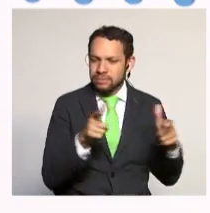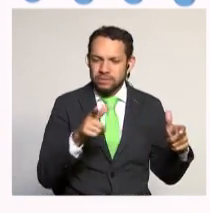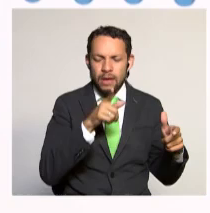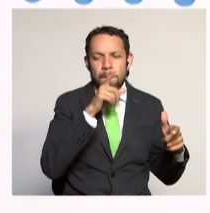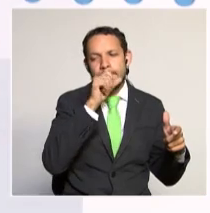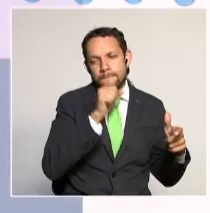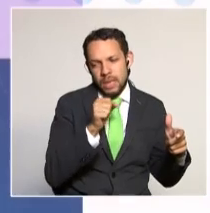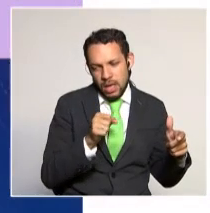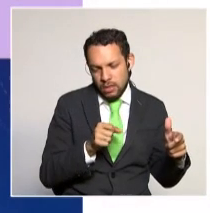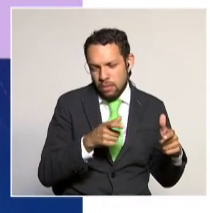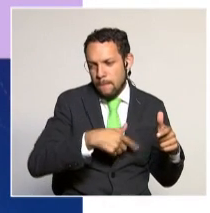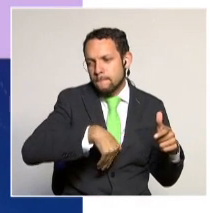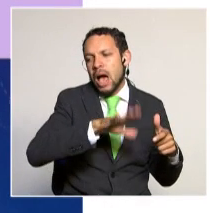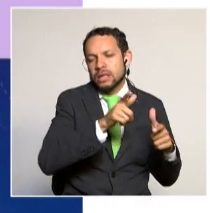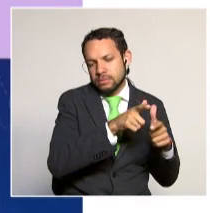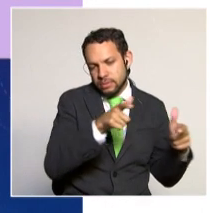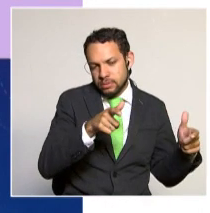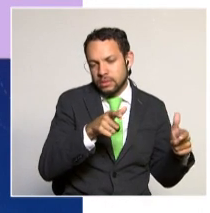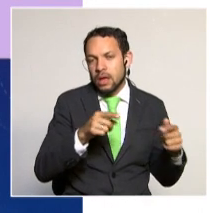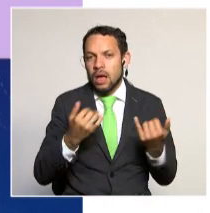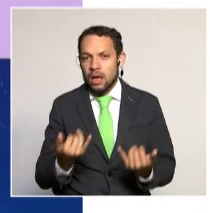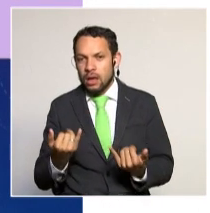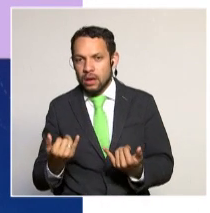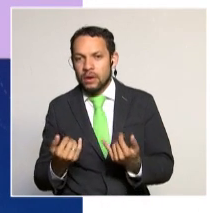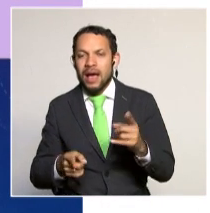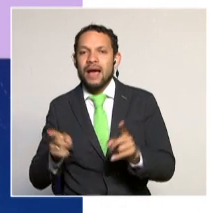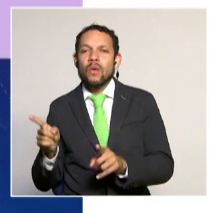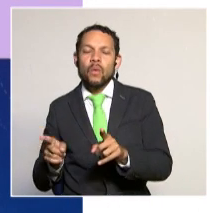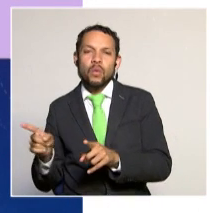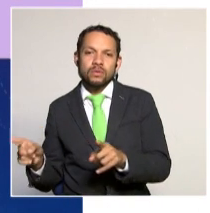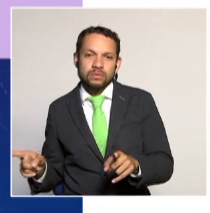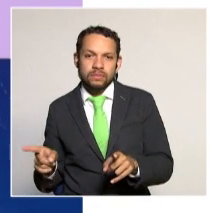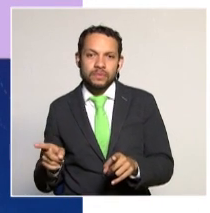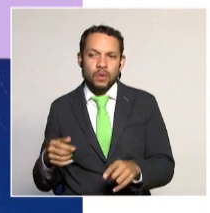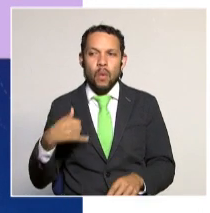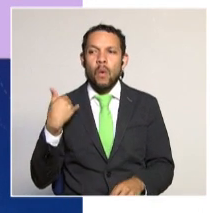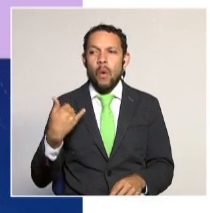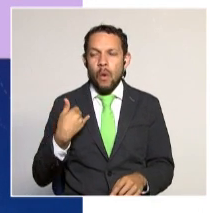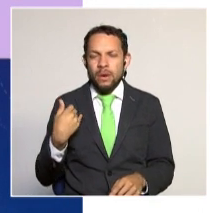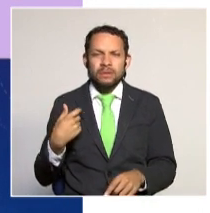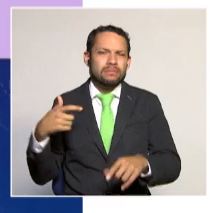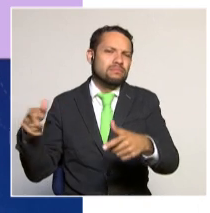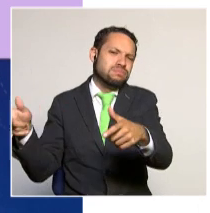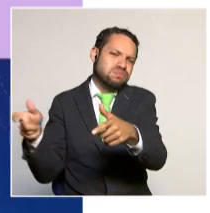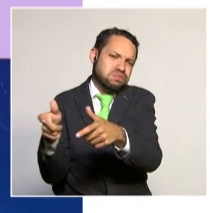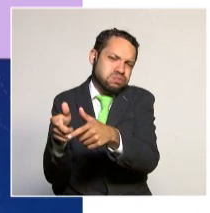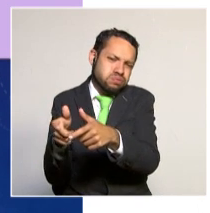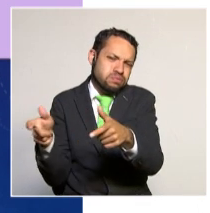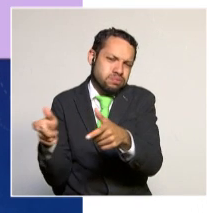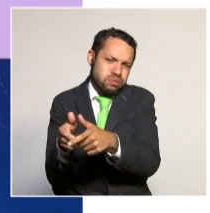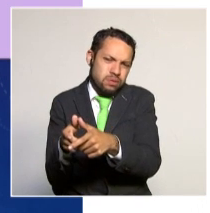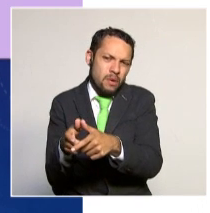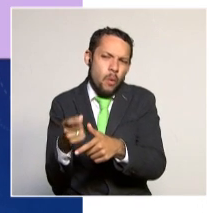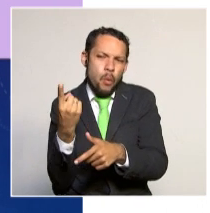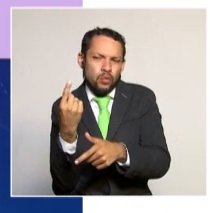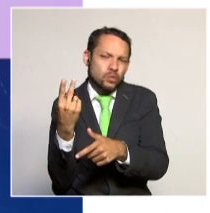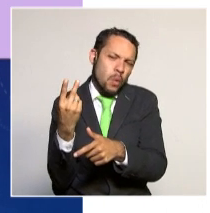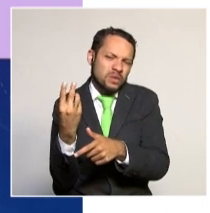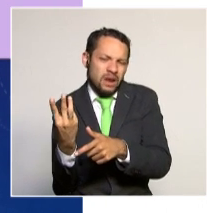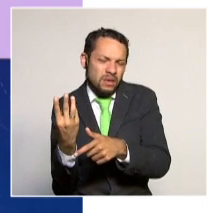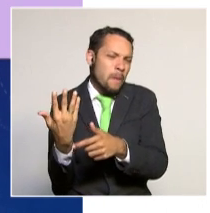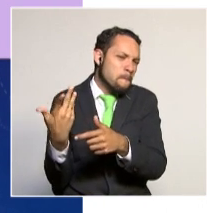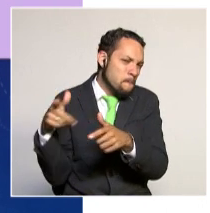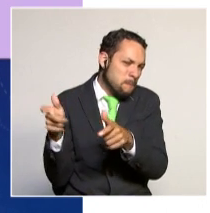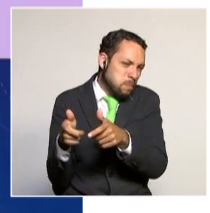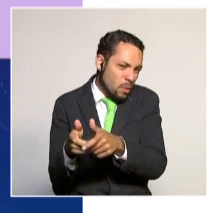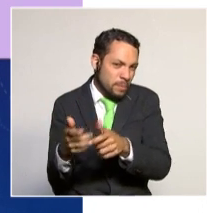en la literatura que vinculan el Alzheimer como Alzheimer juvenil, pero el análisis